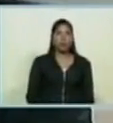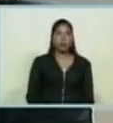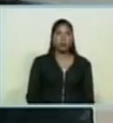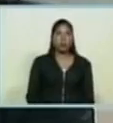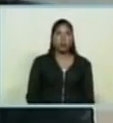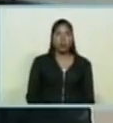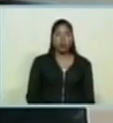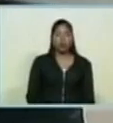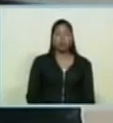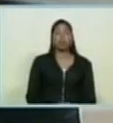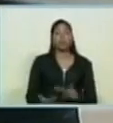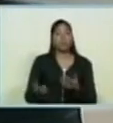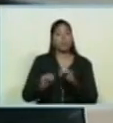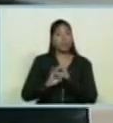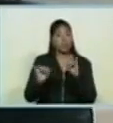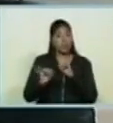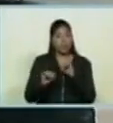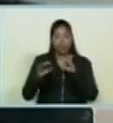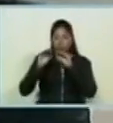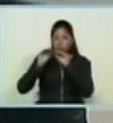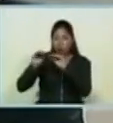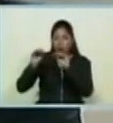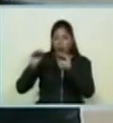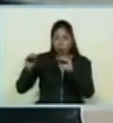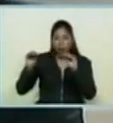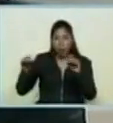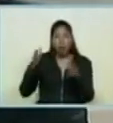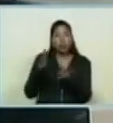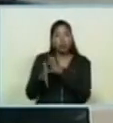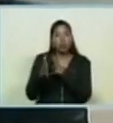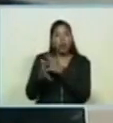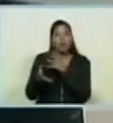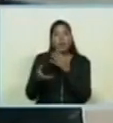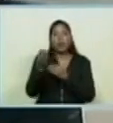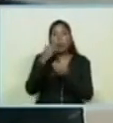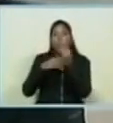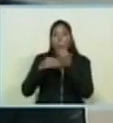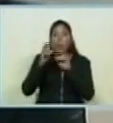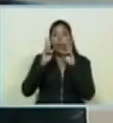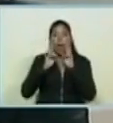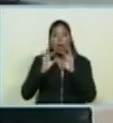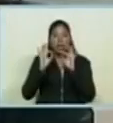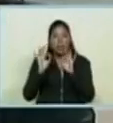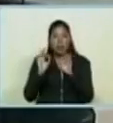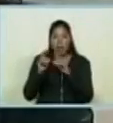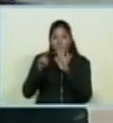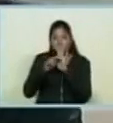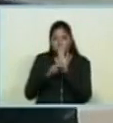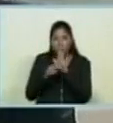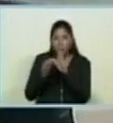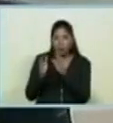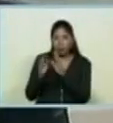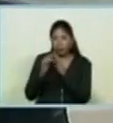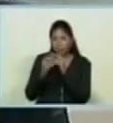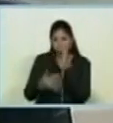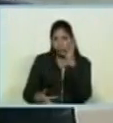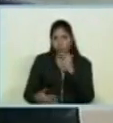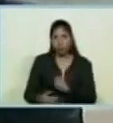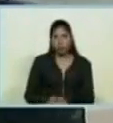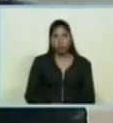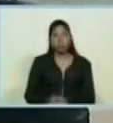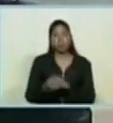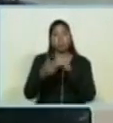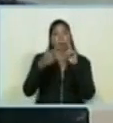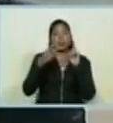un proceso de formación y capacitación en la elaboración de alimentos. Y el tercer proceso formativo está orientado al poder popular,